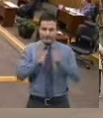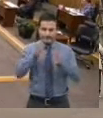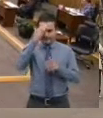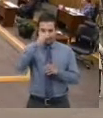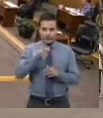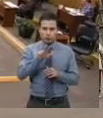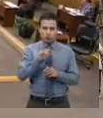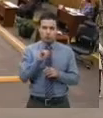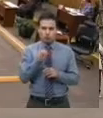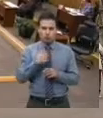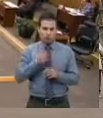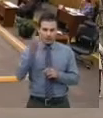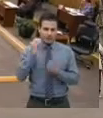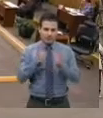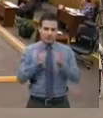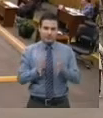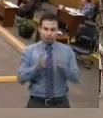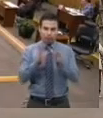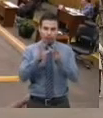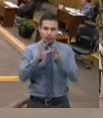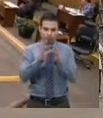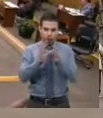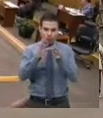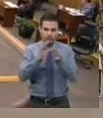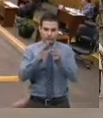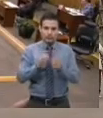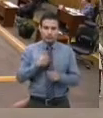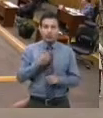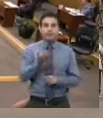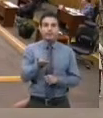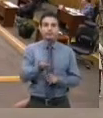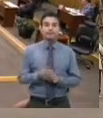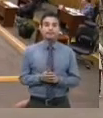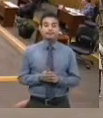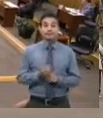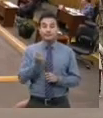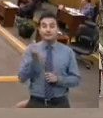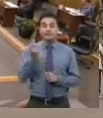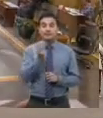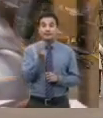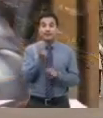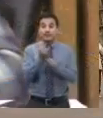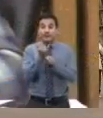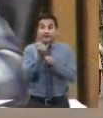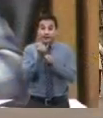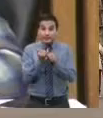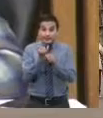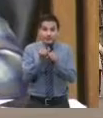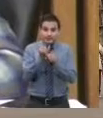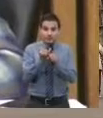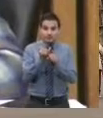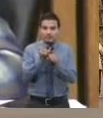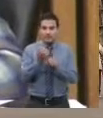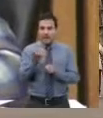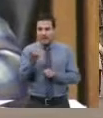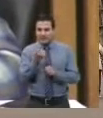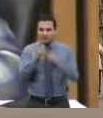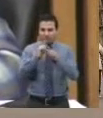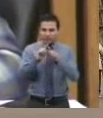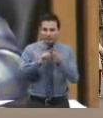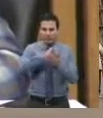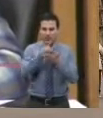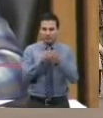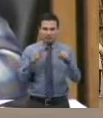junio hice uso de la voz ante este honorable consejo para solicitar la investigación de los actos ilegales e